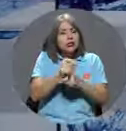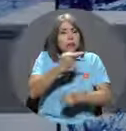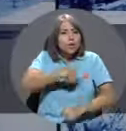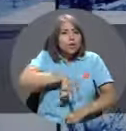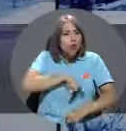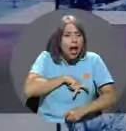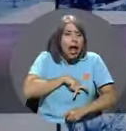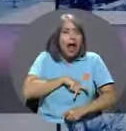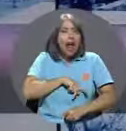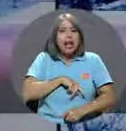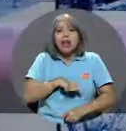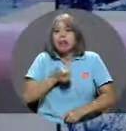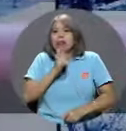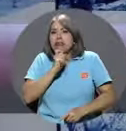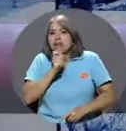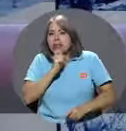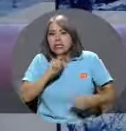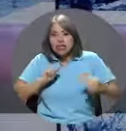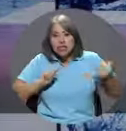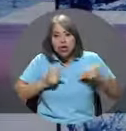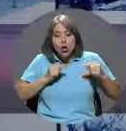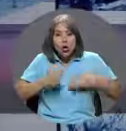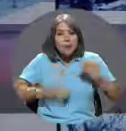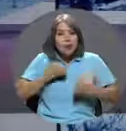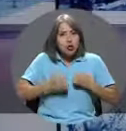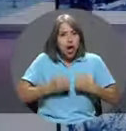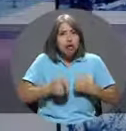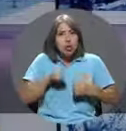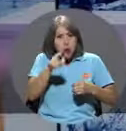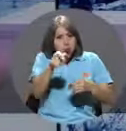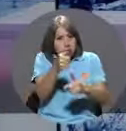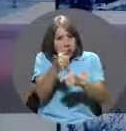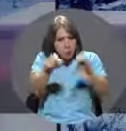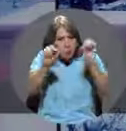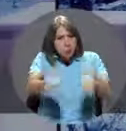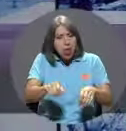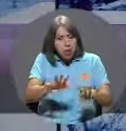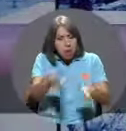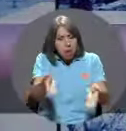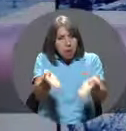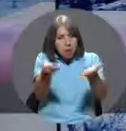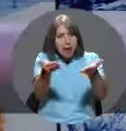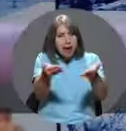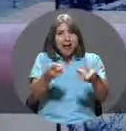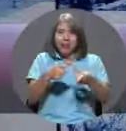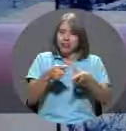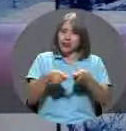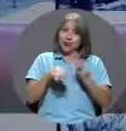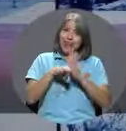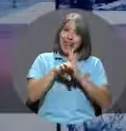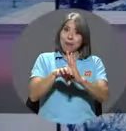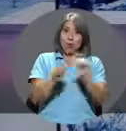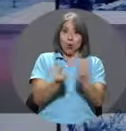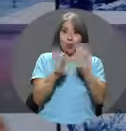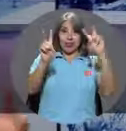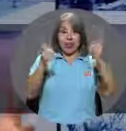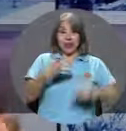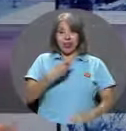personales, difíciles, de ese dolor emocional por nosotros mismos, ¿verdad? Entonces, por ejemplo, con el tema de